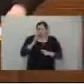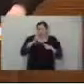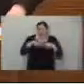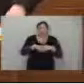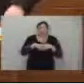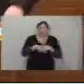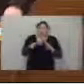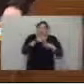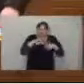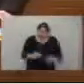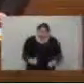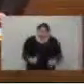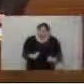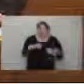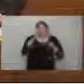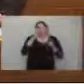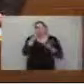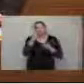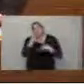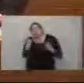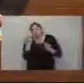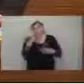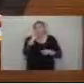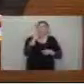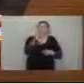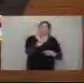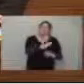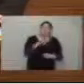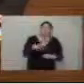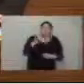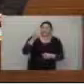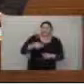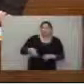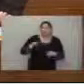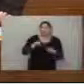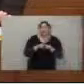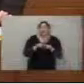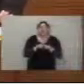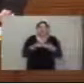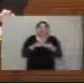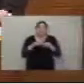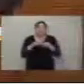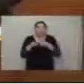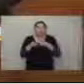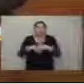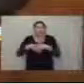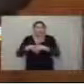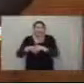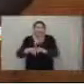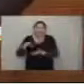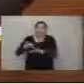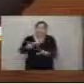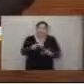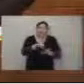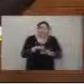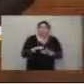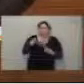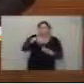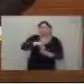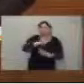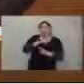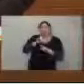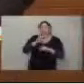pública, concertada y privada, la utilización óptima de la infraestructura material actual de la red de centros de la Consejería de Educación, Cultura y Deportes y la accesibilidad